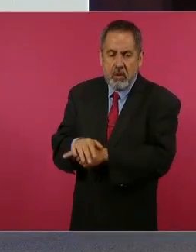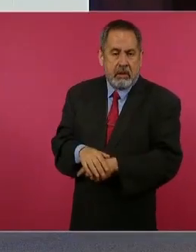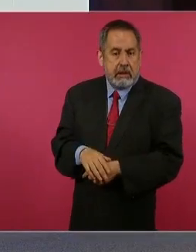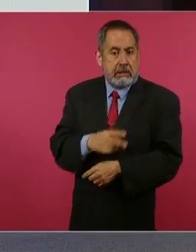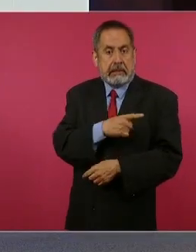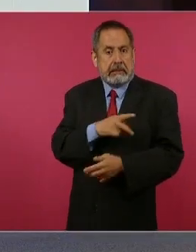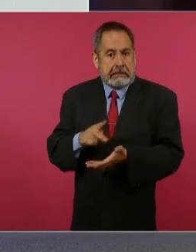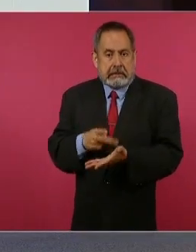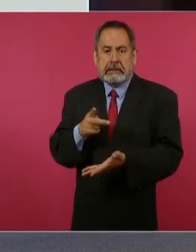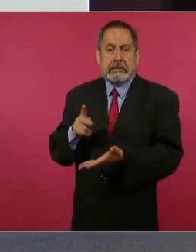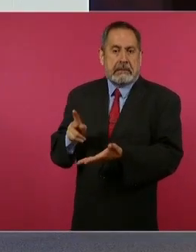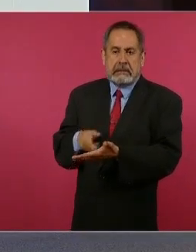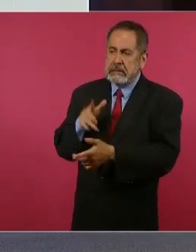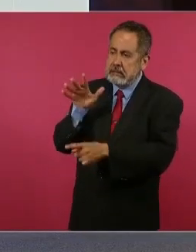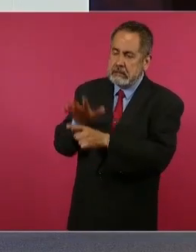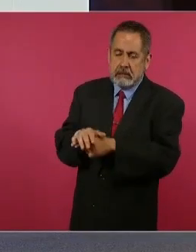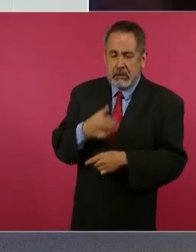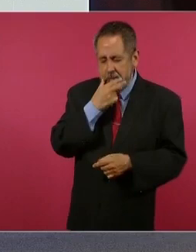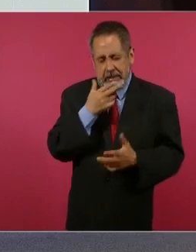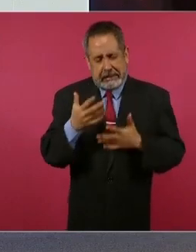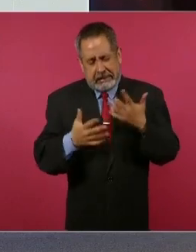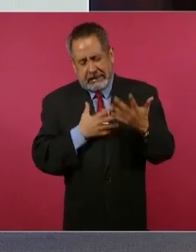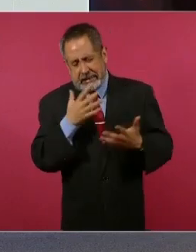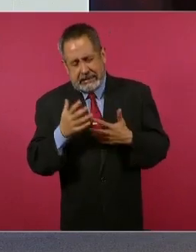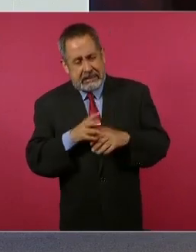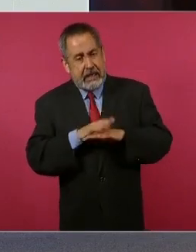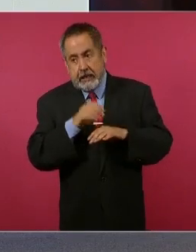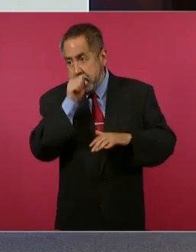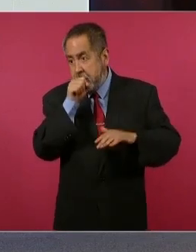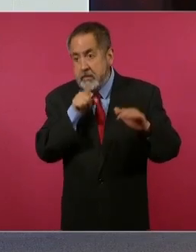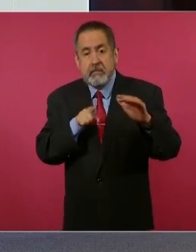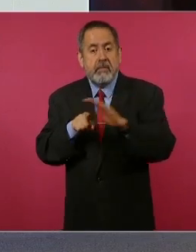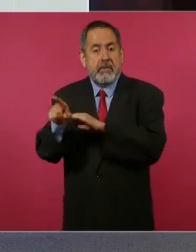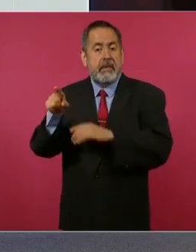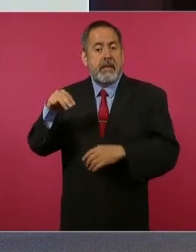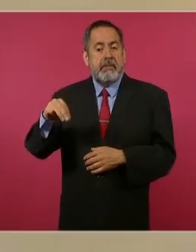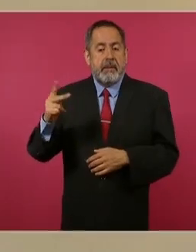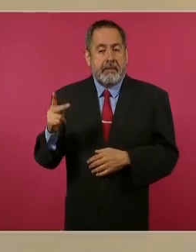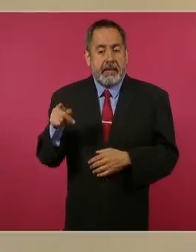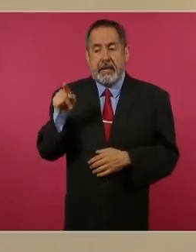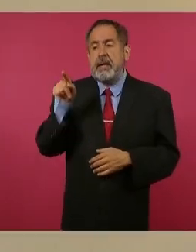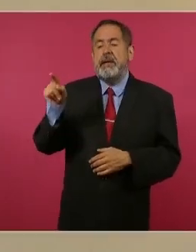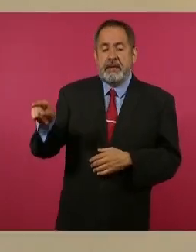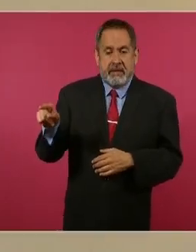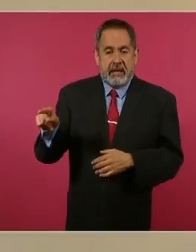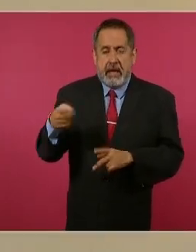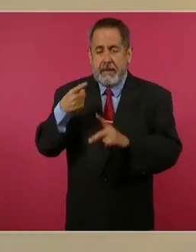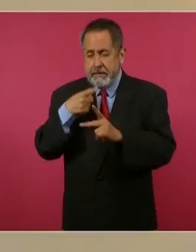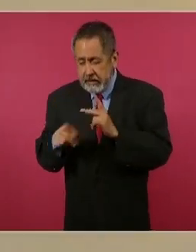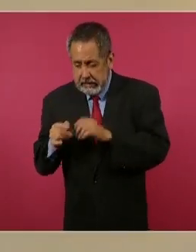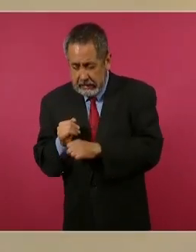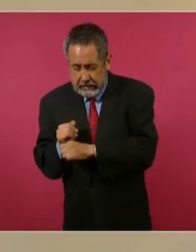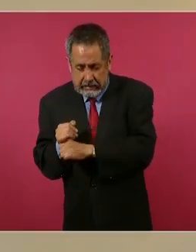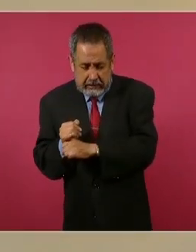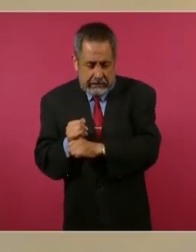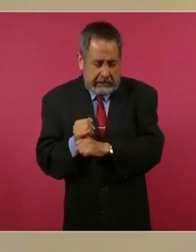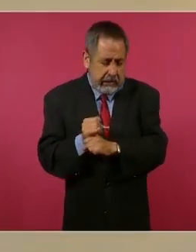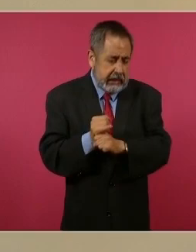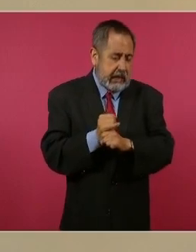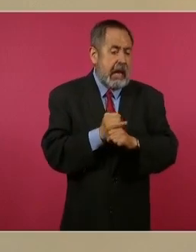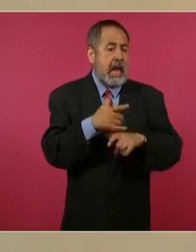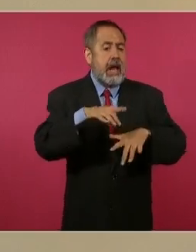exigencias extorsivas, el funcionario municipal presentó una denuncia ante el Ministerio Público que inició los actos de investigación